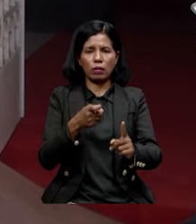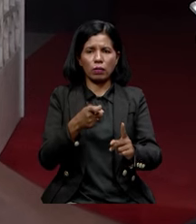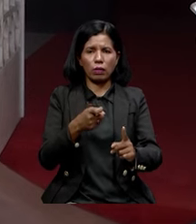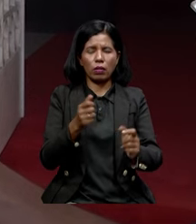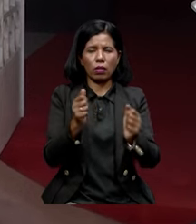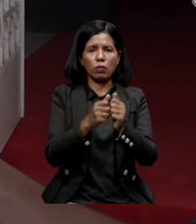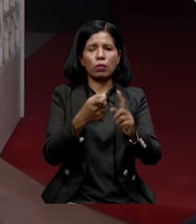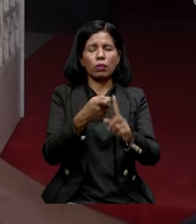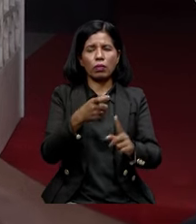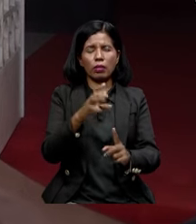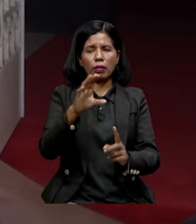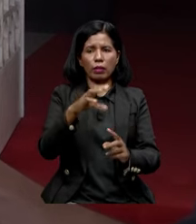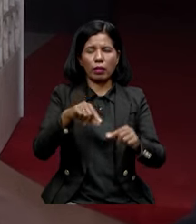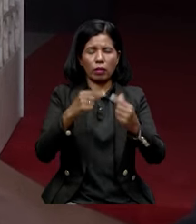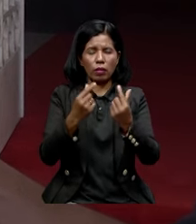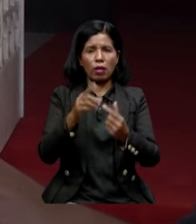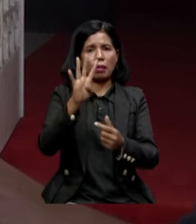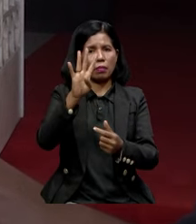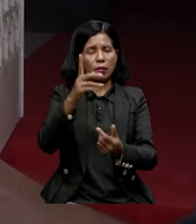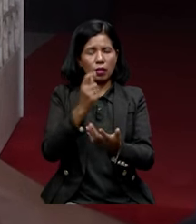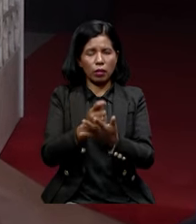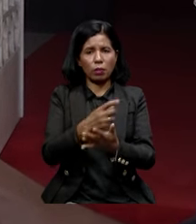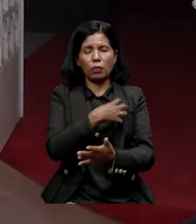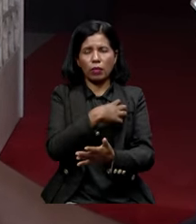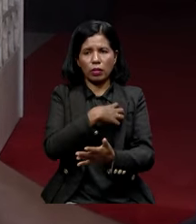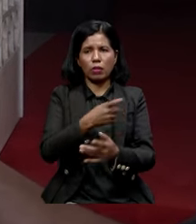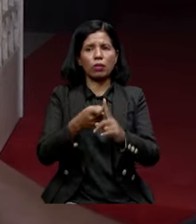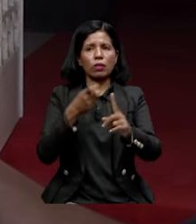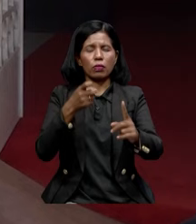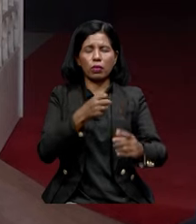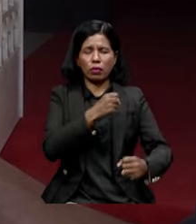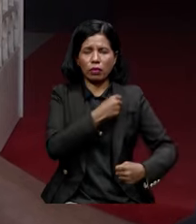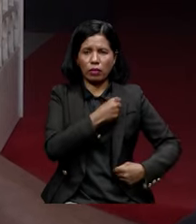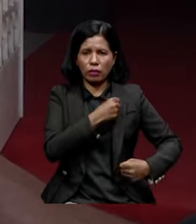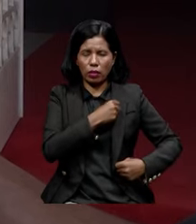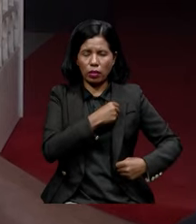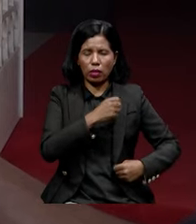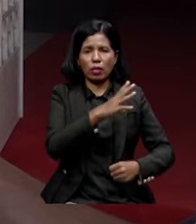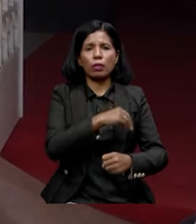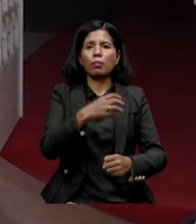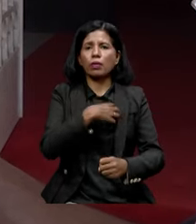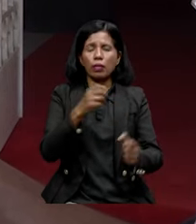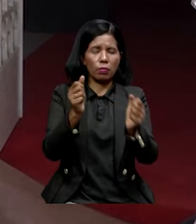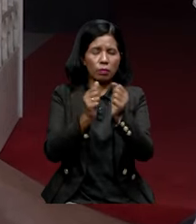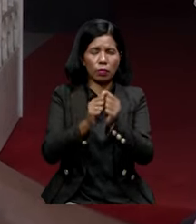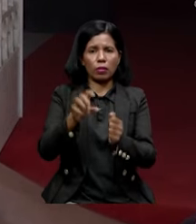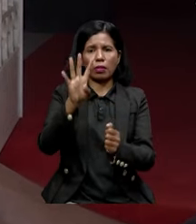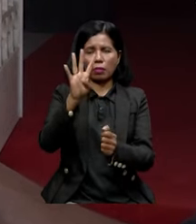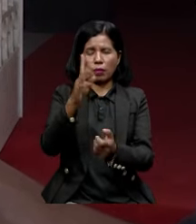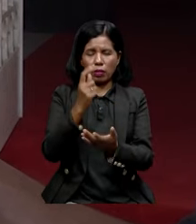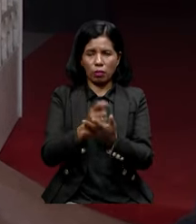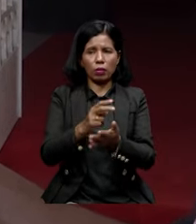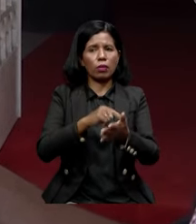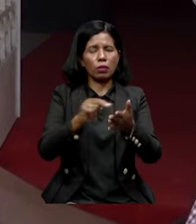ho si 4000 efektivos ya ho si force defense mo so pentel ini ya komposisi nomor dan